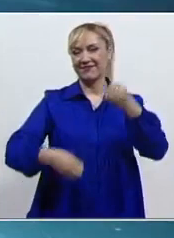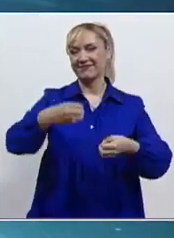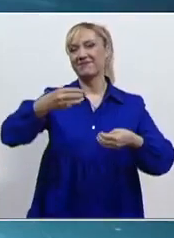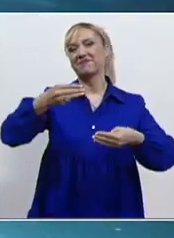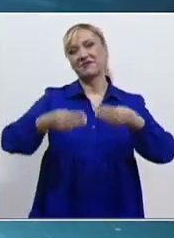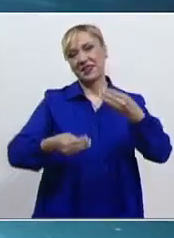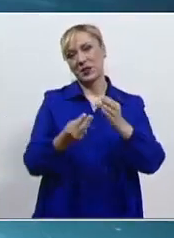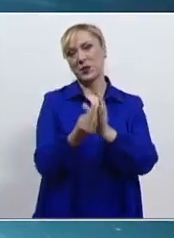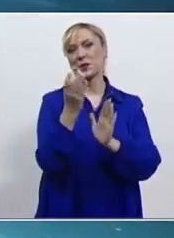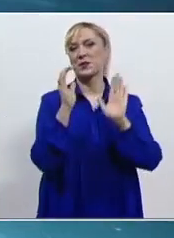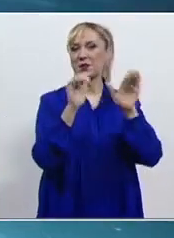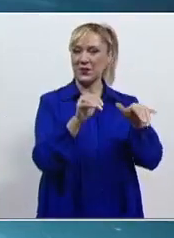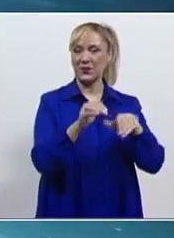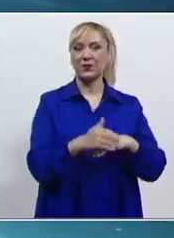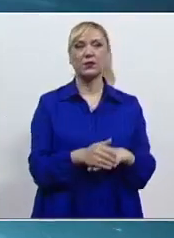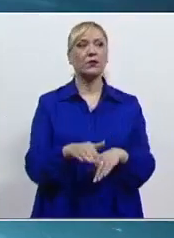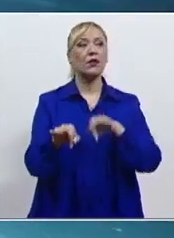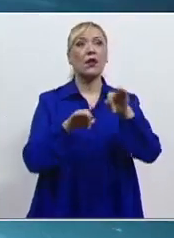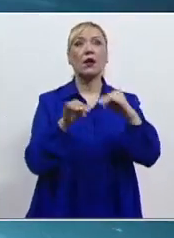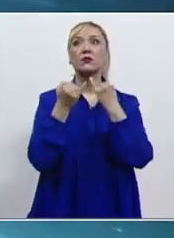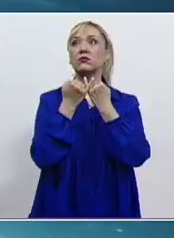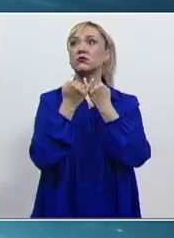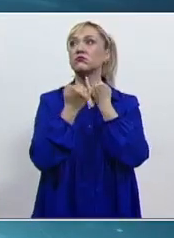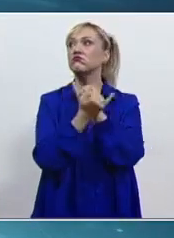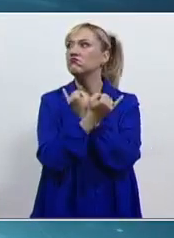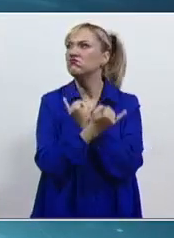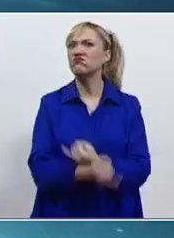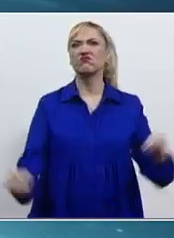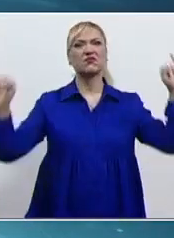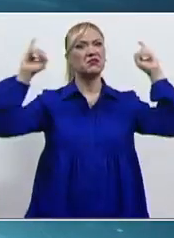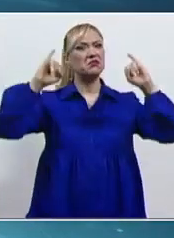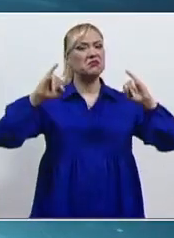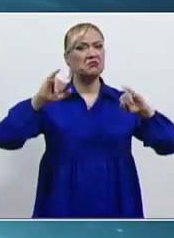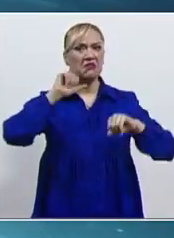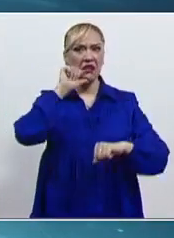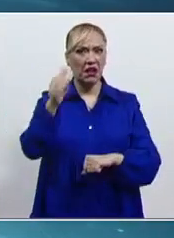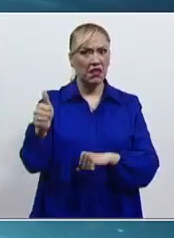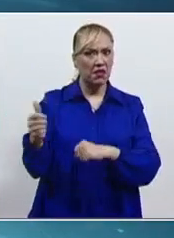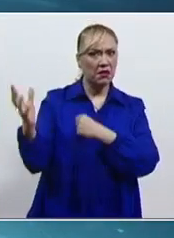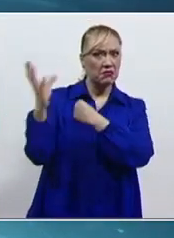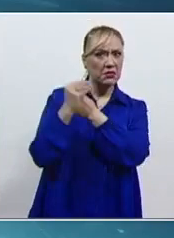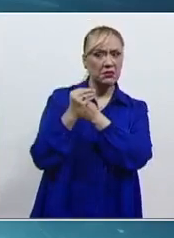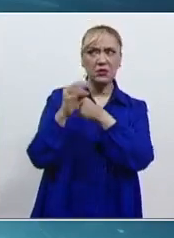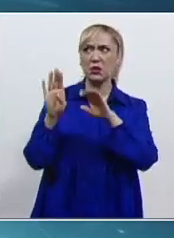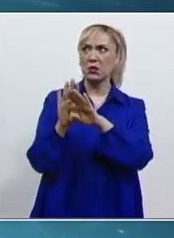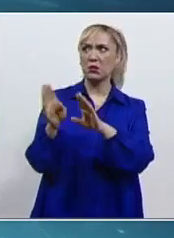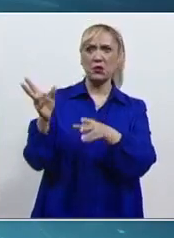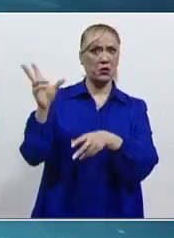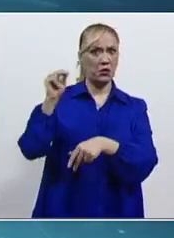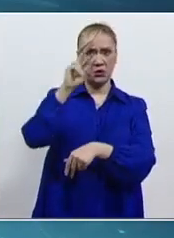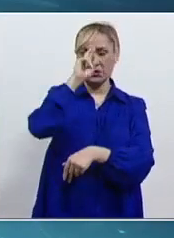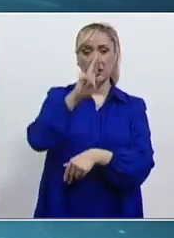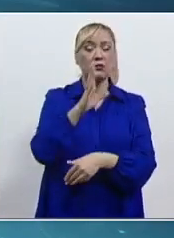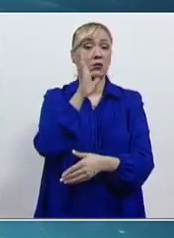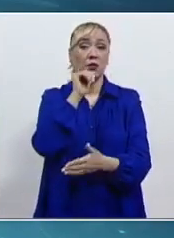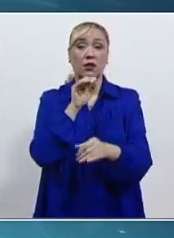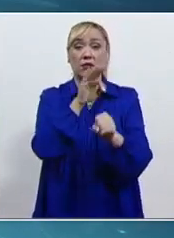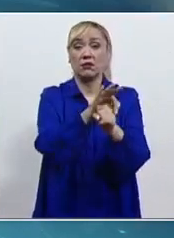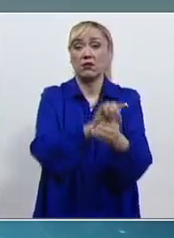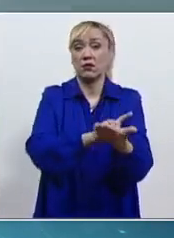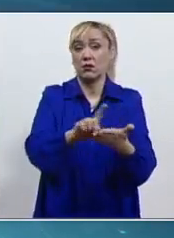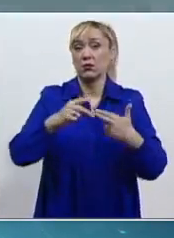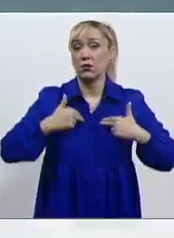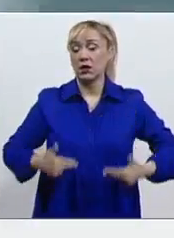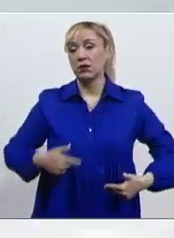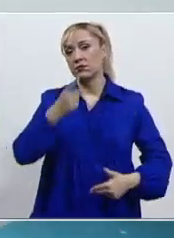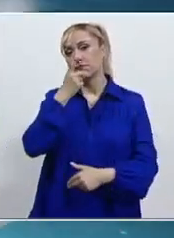Sin independencia judicial no hay justicia ni protección de derechos humanos, aseguró la ministra presidenta Norma Lucía Piña.